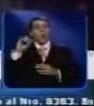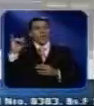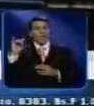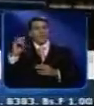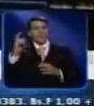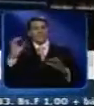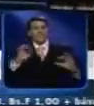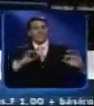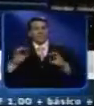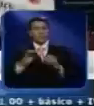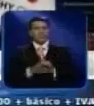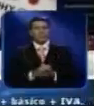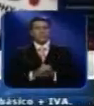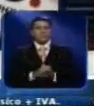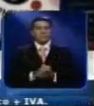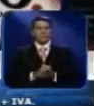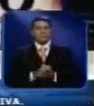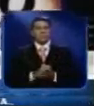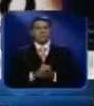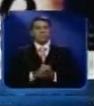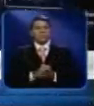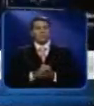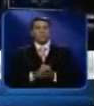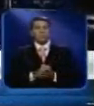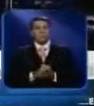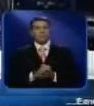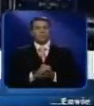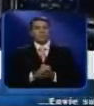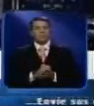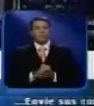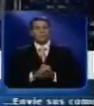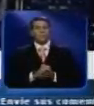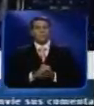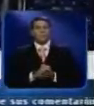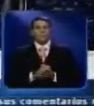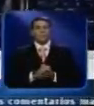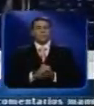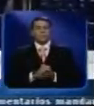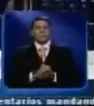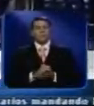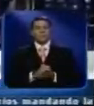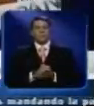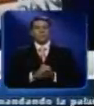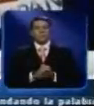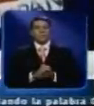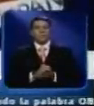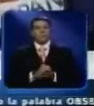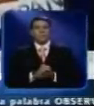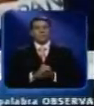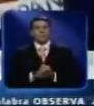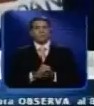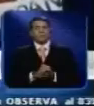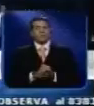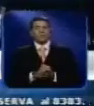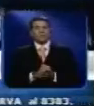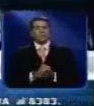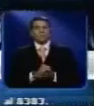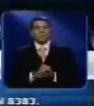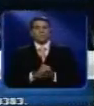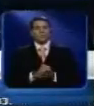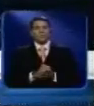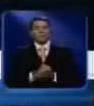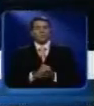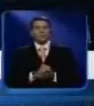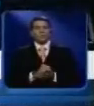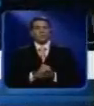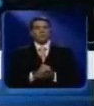inicio al show. ABC Stars and Biography, NBC, BET, Fox and Discovery, ISC, Spike TV, C-SPAN and TNT, AMC, History, Disney and QVC, CBS,